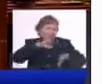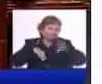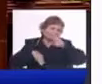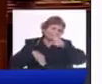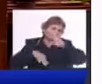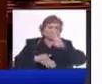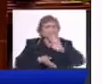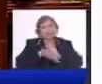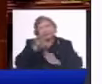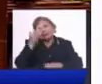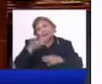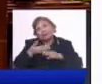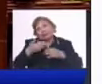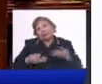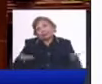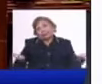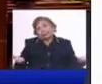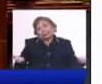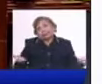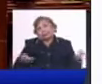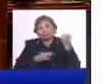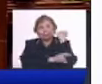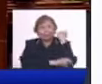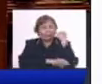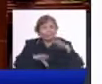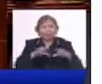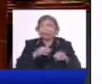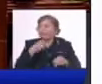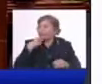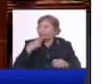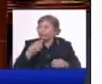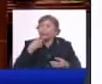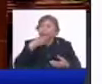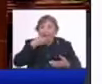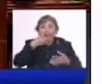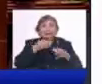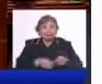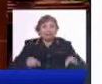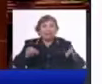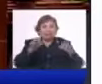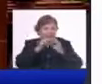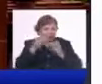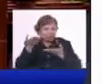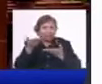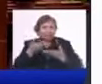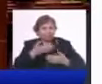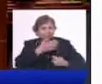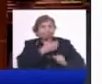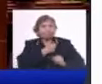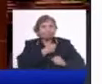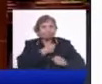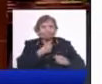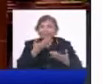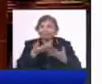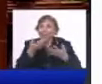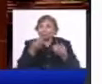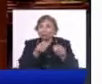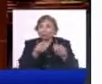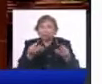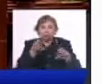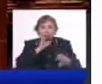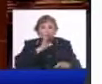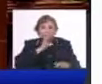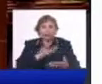antes, pero el país se ha agravado. Pero es importante recoger también ese sentimiento que se ha repetido en la mayoría de las